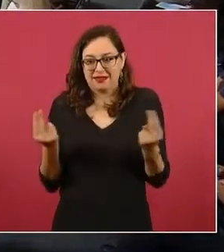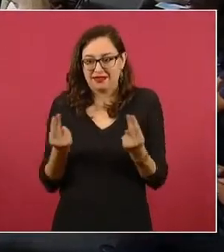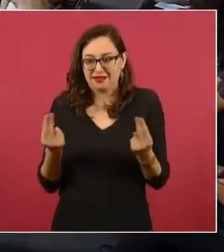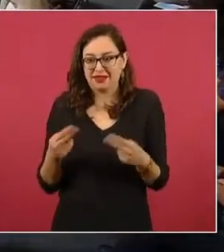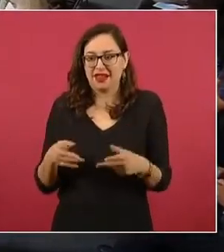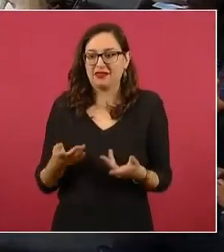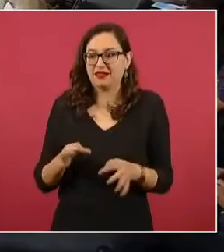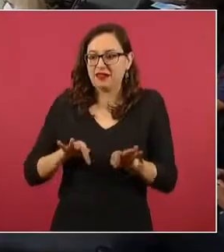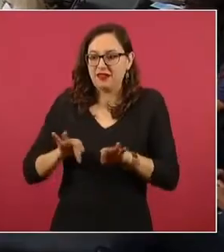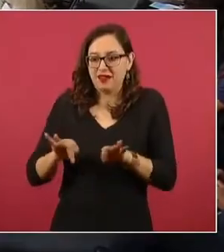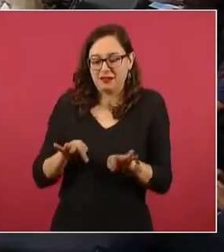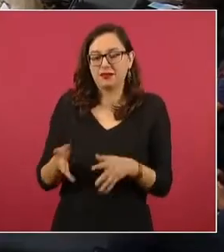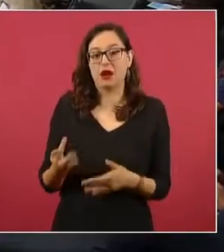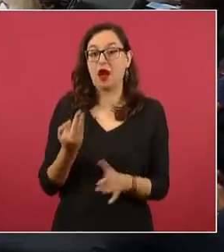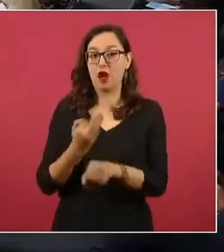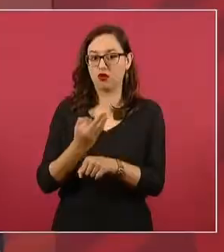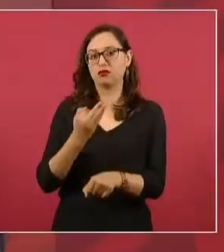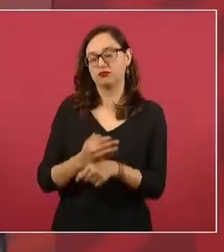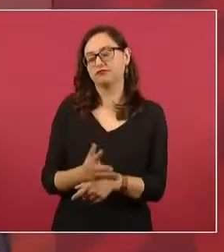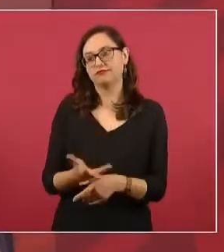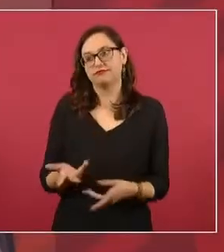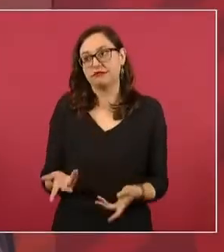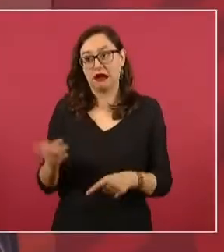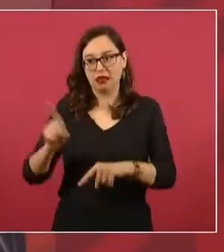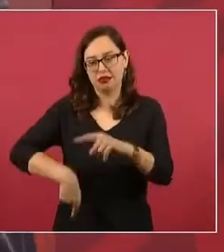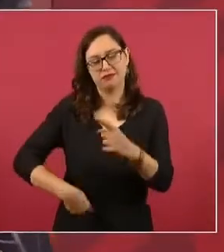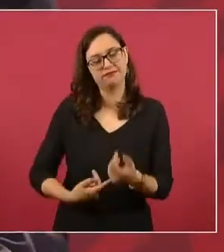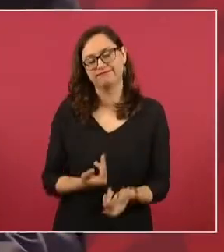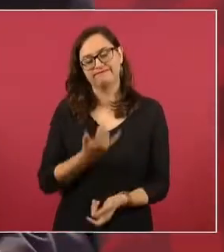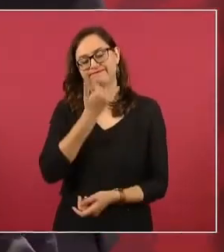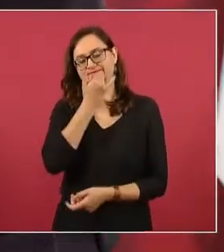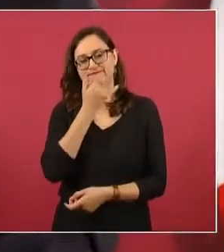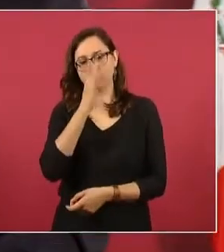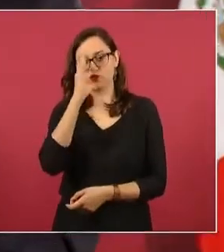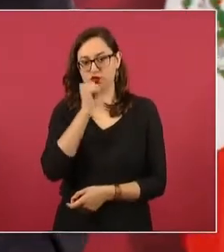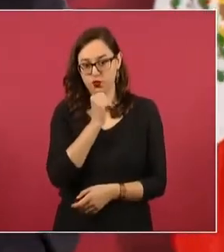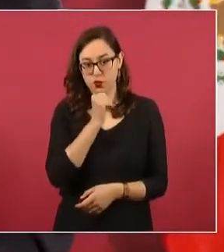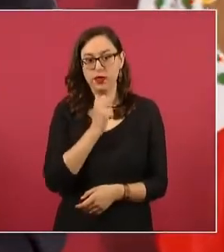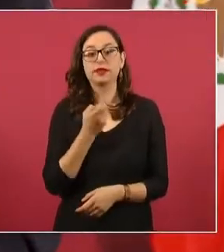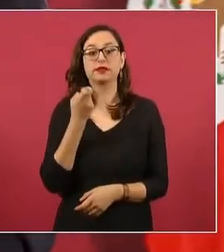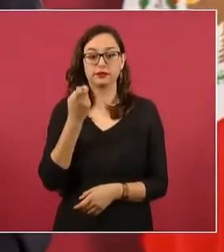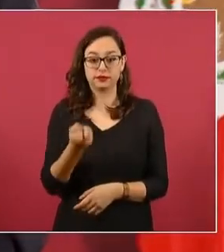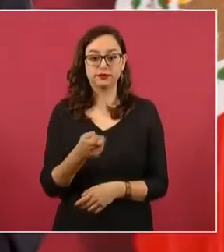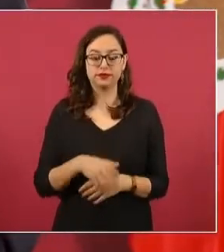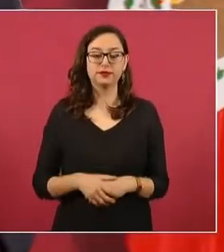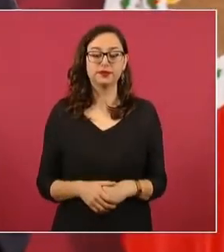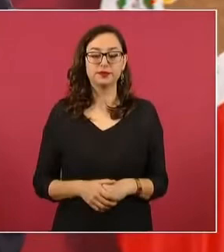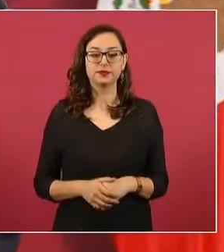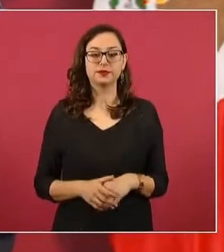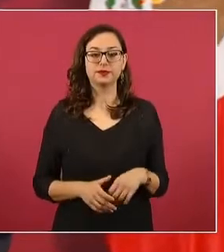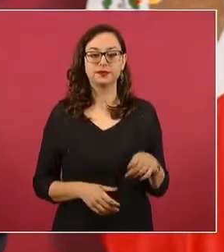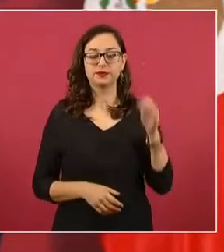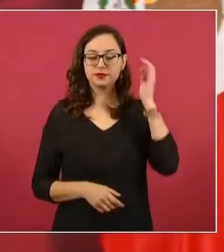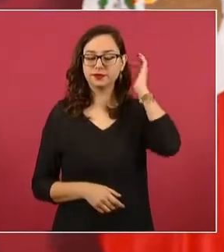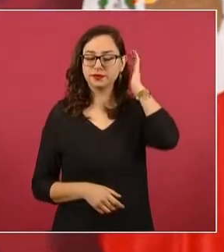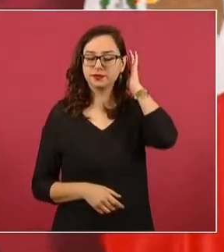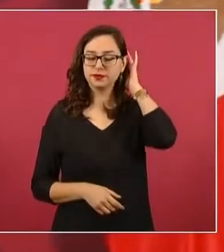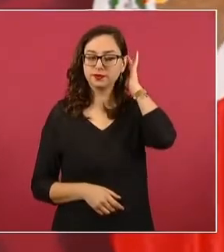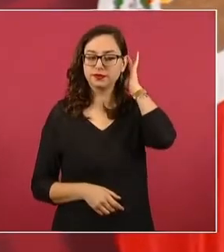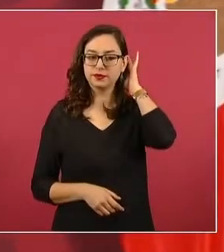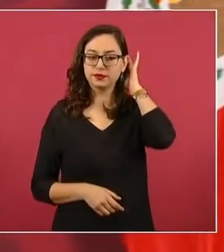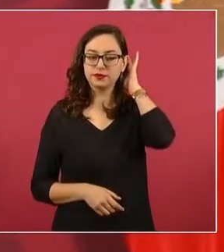Entonces, se está ampliando la carretera, repito, de Acayucan, se está avanzando en